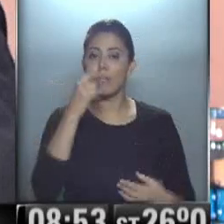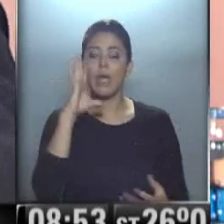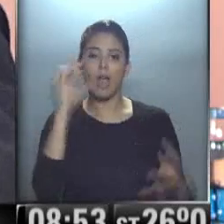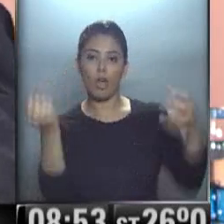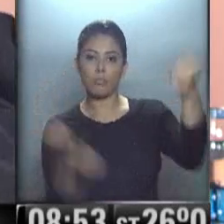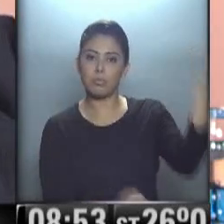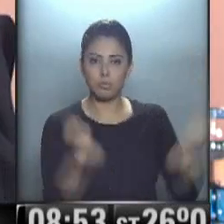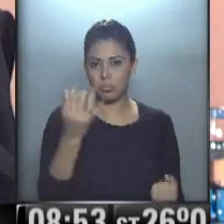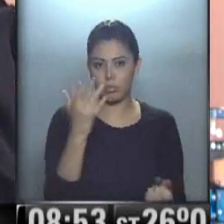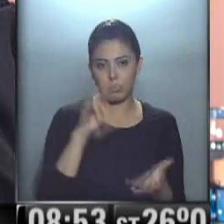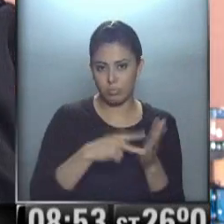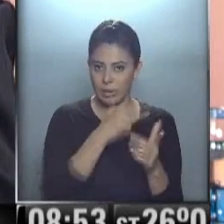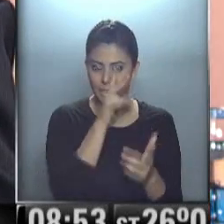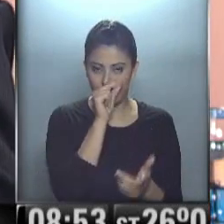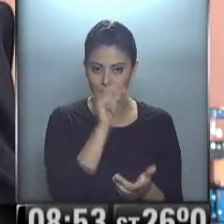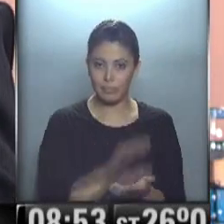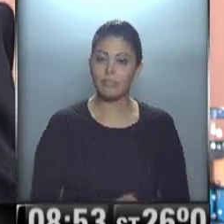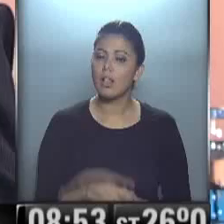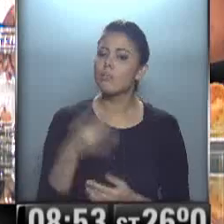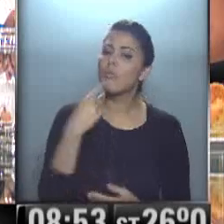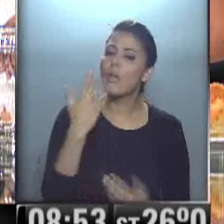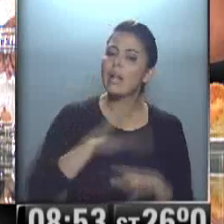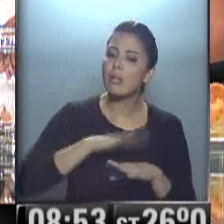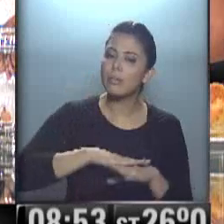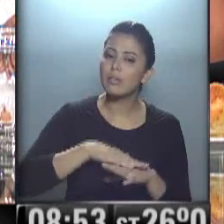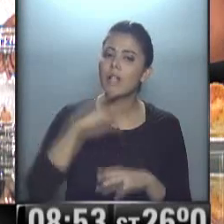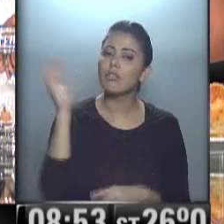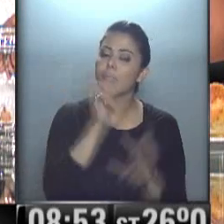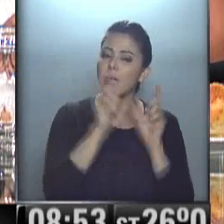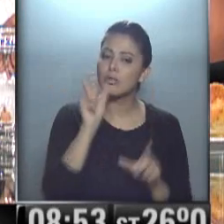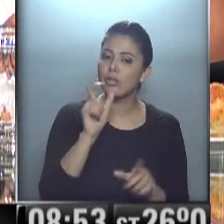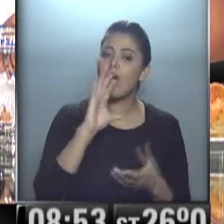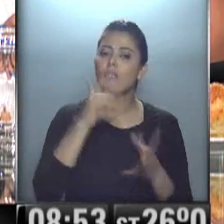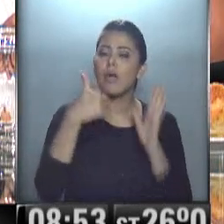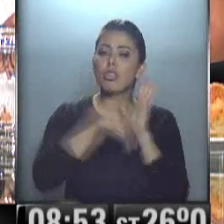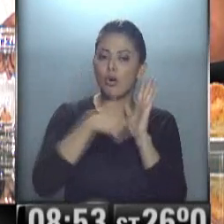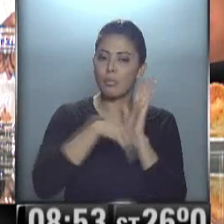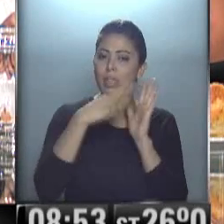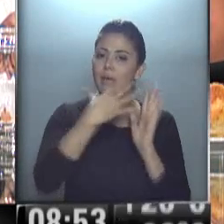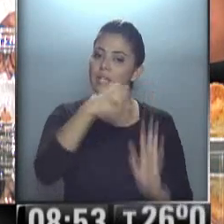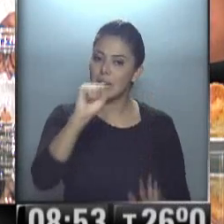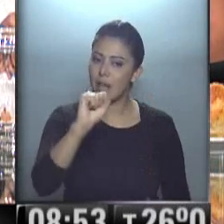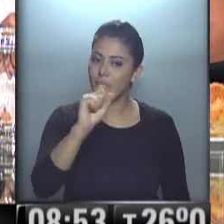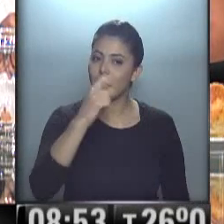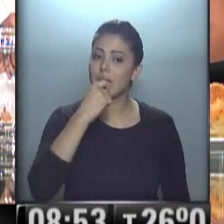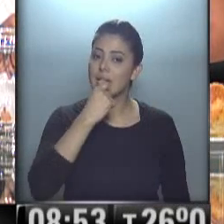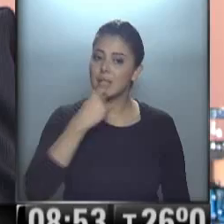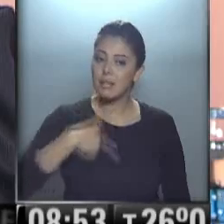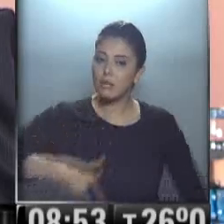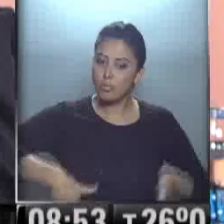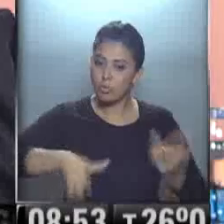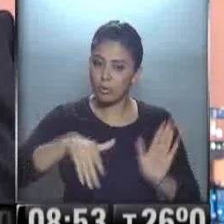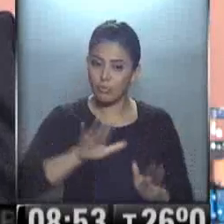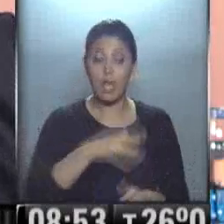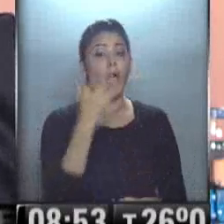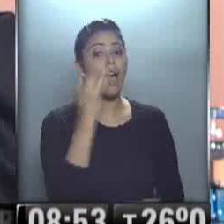una maniobra sin ningún tipo de error. ¿Por qué no le reconoce a la gente el tipo de documentación que tiene que llevar una vez que sale la ruta?